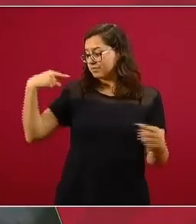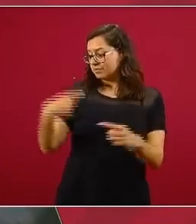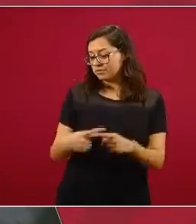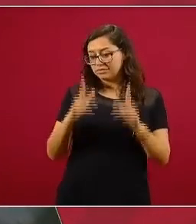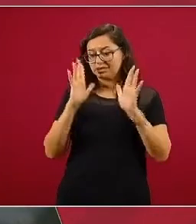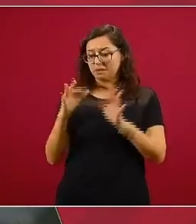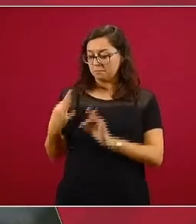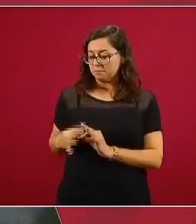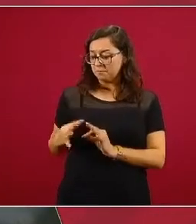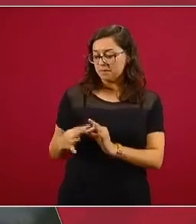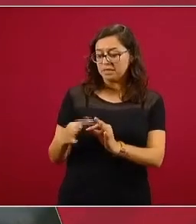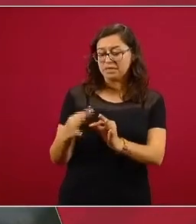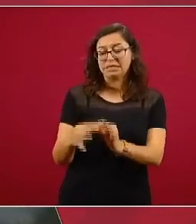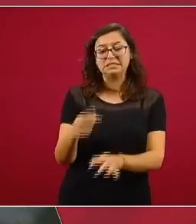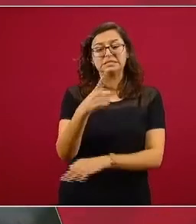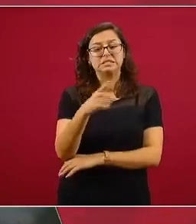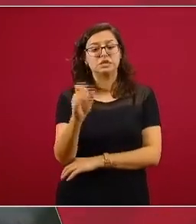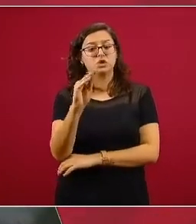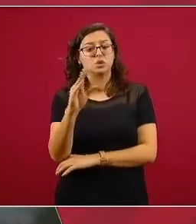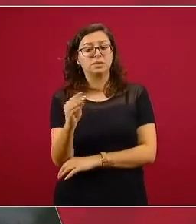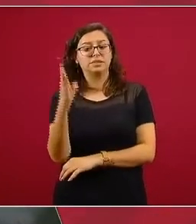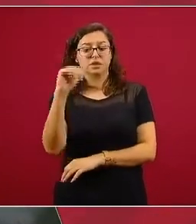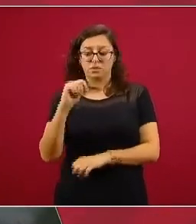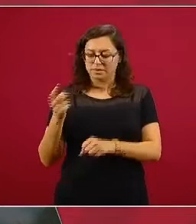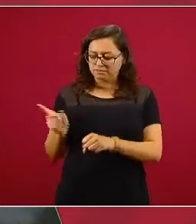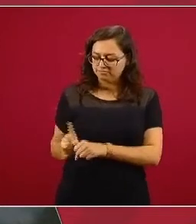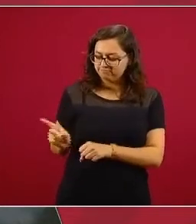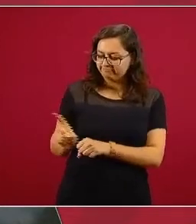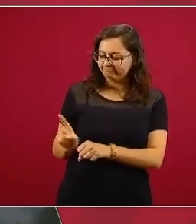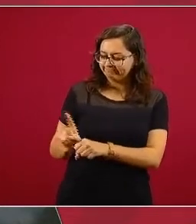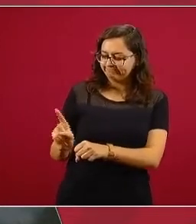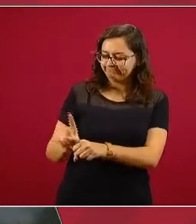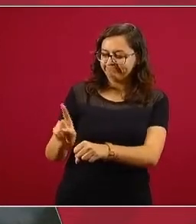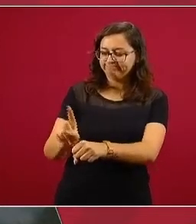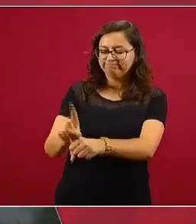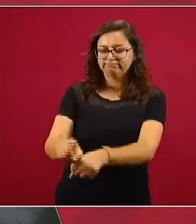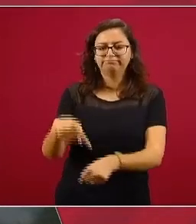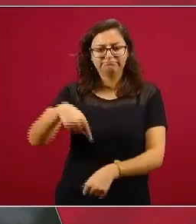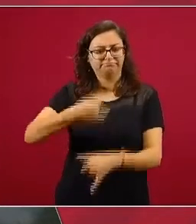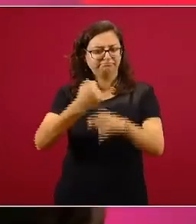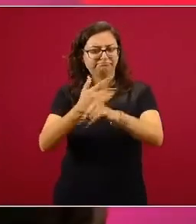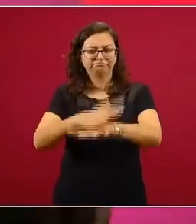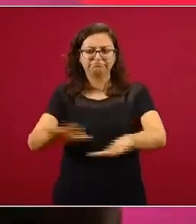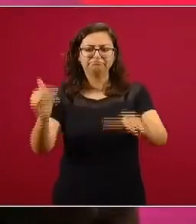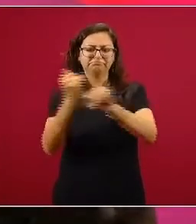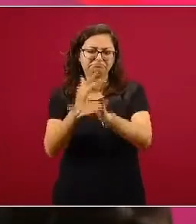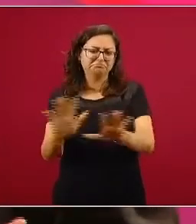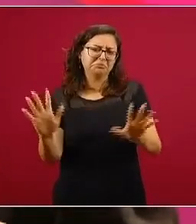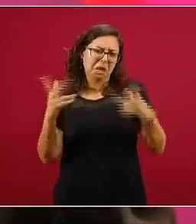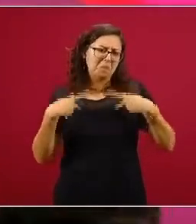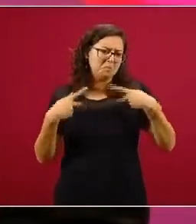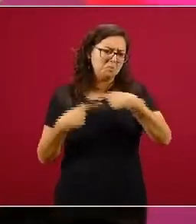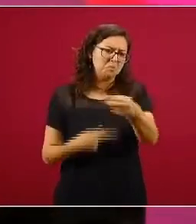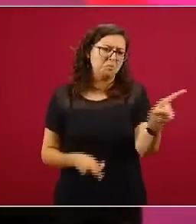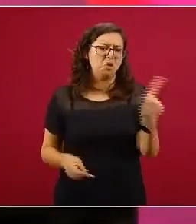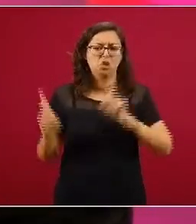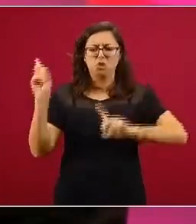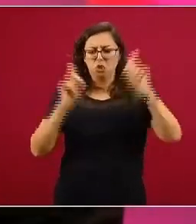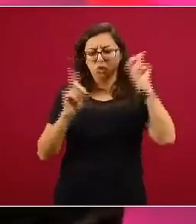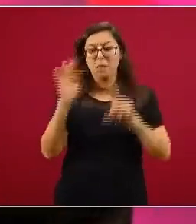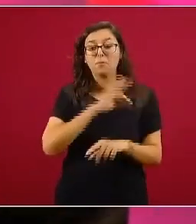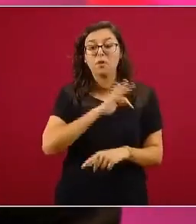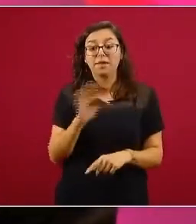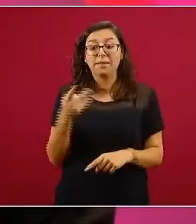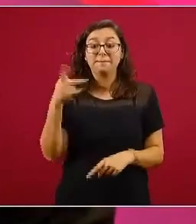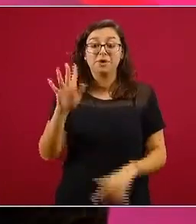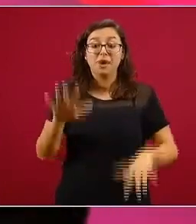sesiones, todo el mundo podría escrutar la información que aquí damos. Cuando hay una información